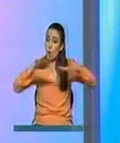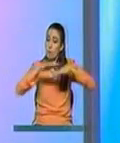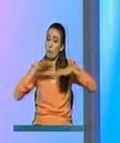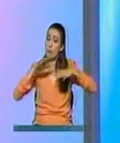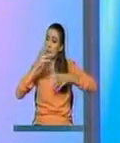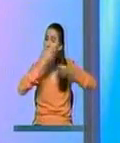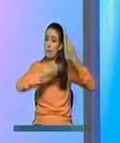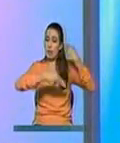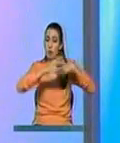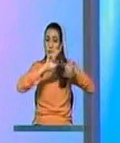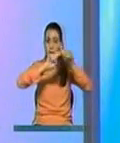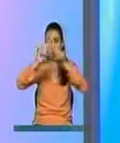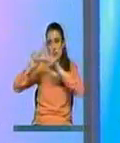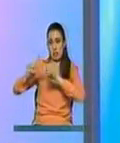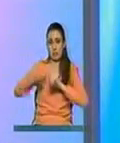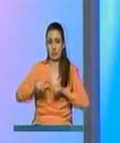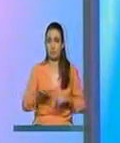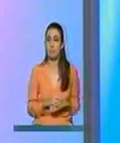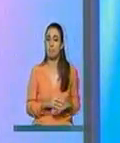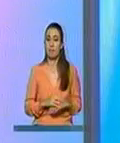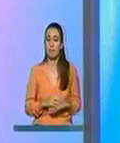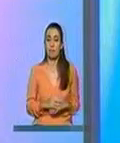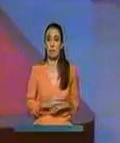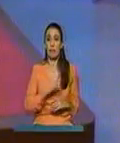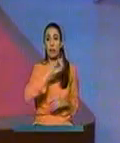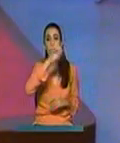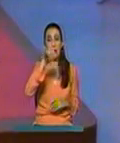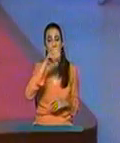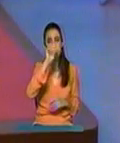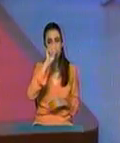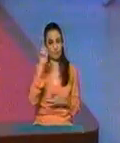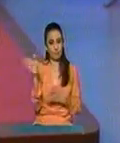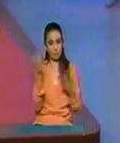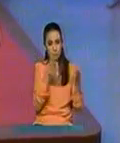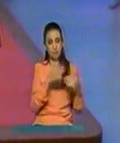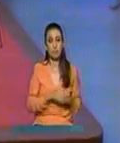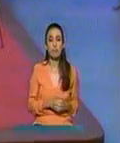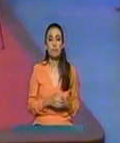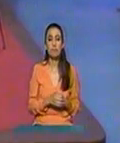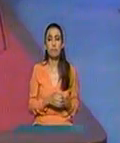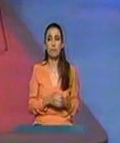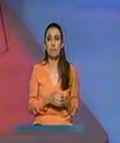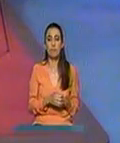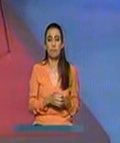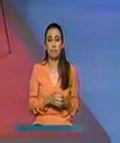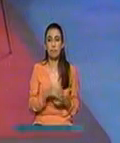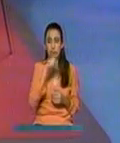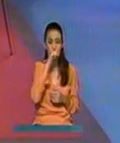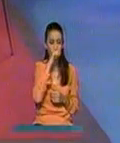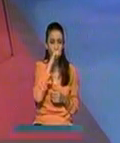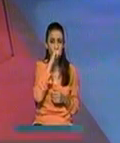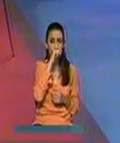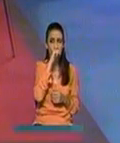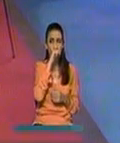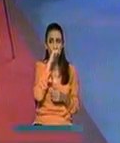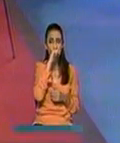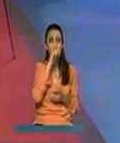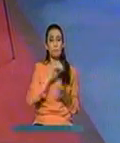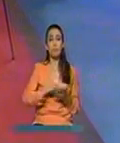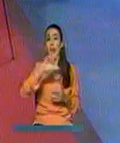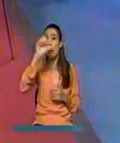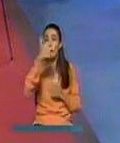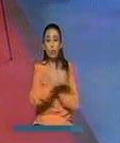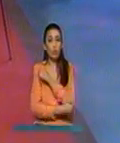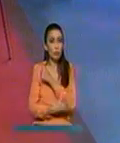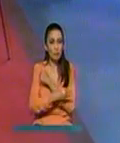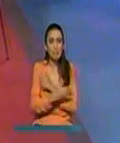negocios en distintos puntos de la ciudad. Javier Salas, ¿qué es lo que pasa en otros países con este tema de la cultura cervecera? ¿Qué